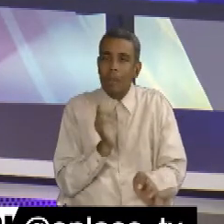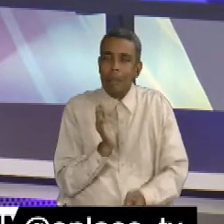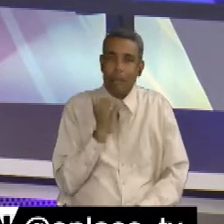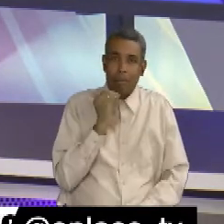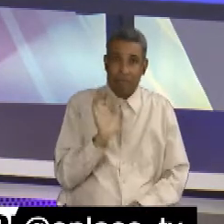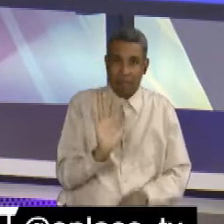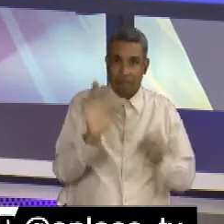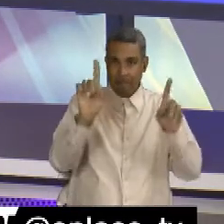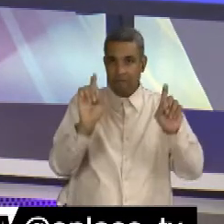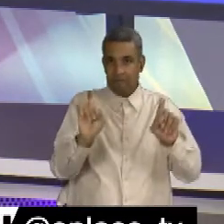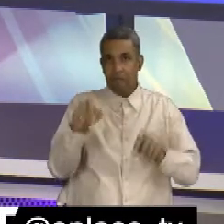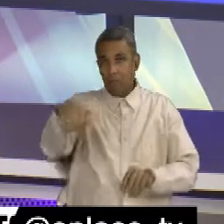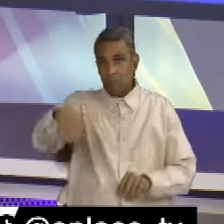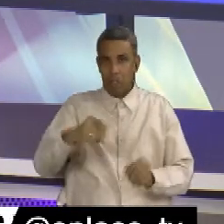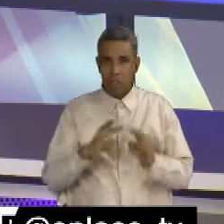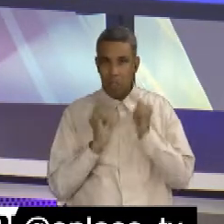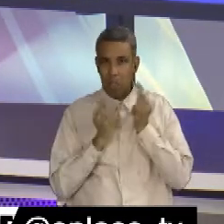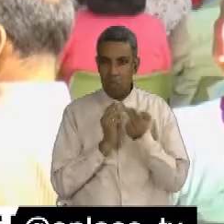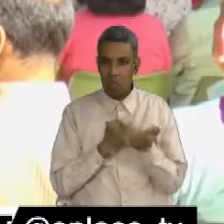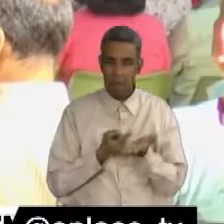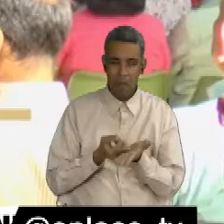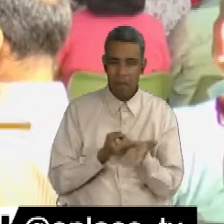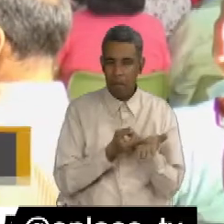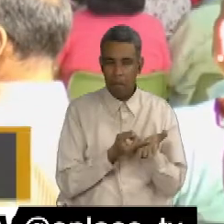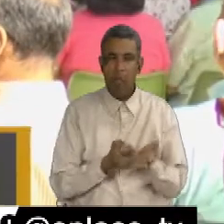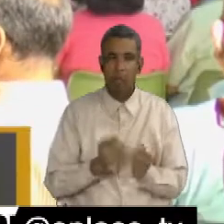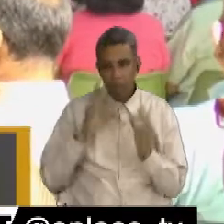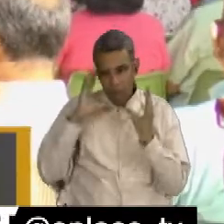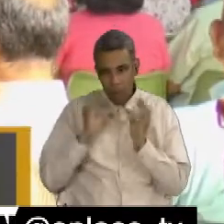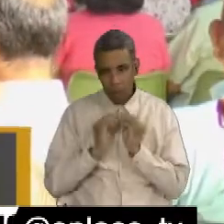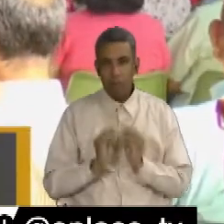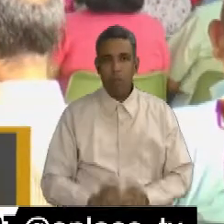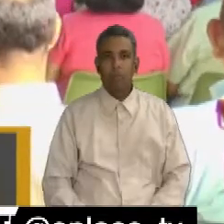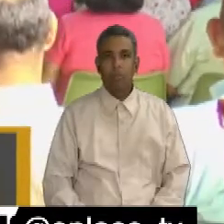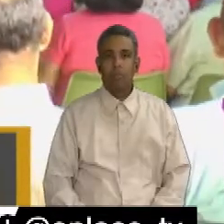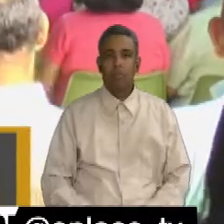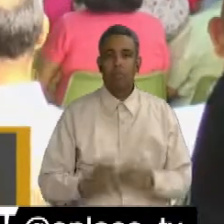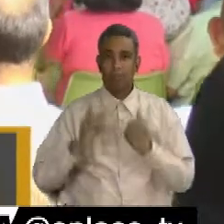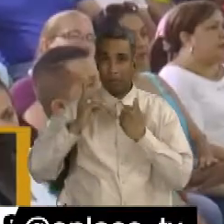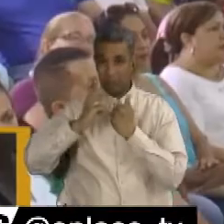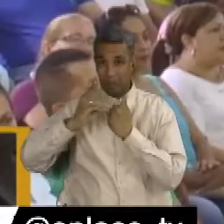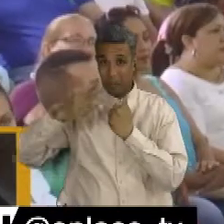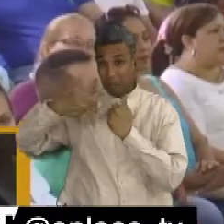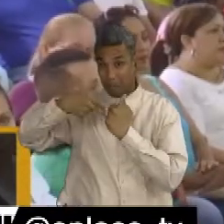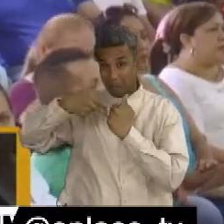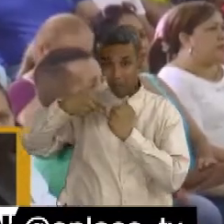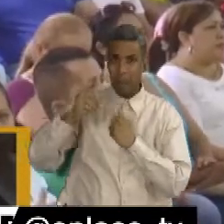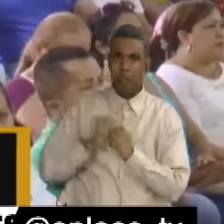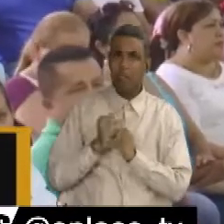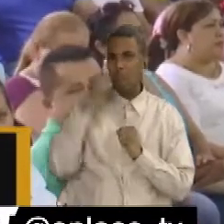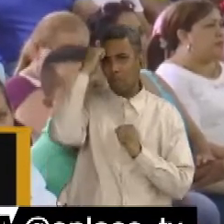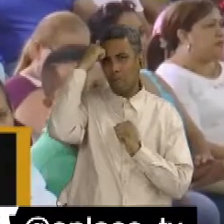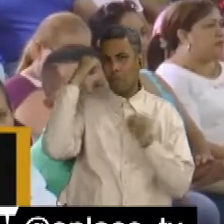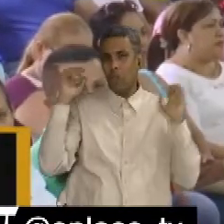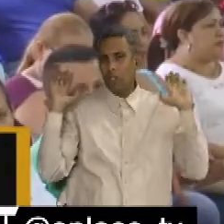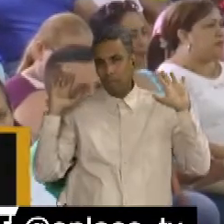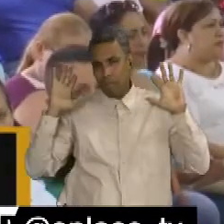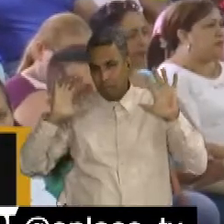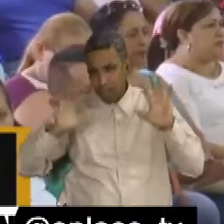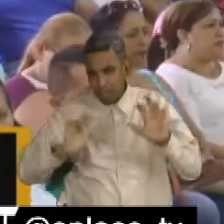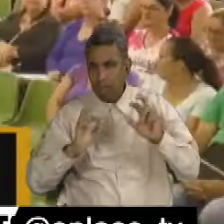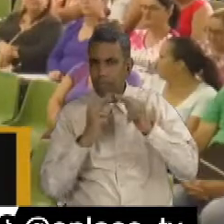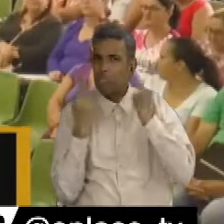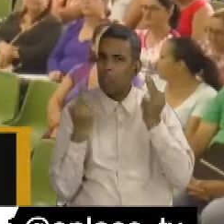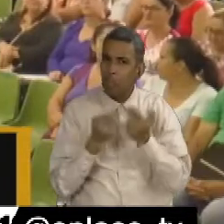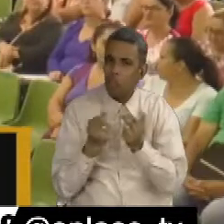con los sindicatos de educadores. En el auditorio del Colegio Diego Hernández de Gallegos se han dado cita a los docentes de Barranca Bermeja para informar sobre